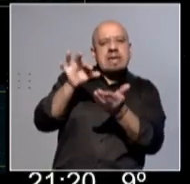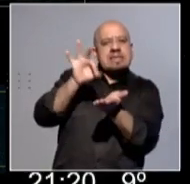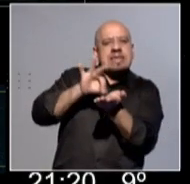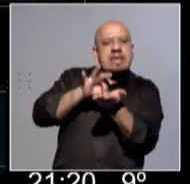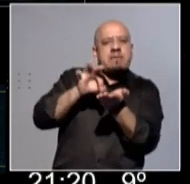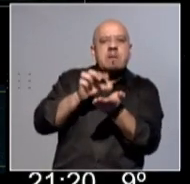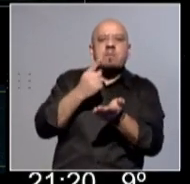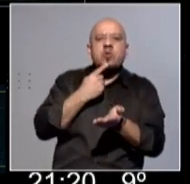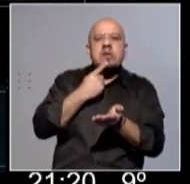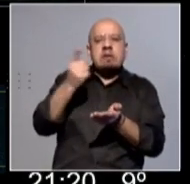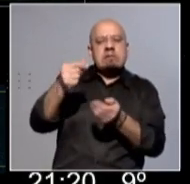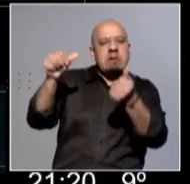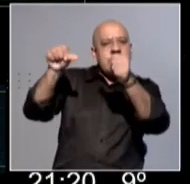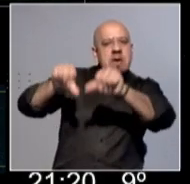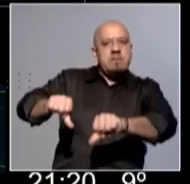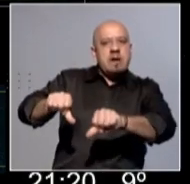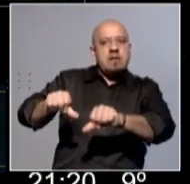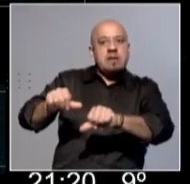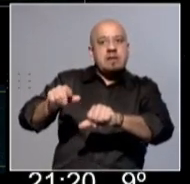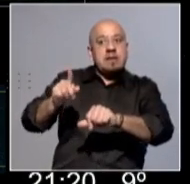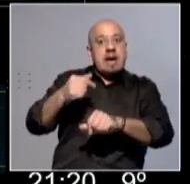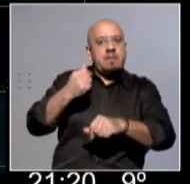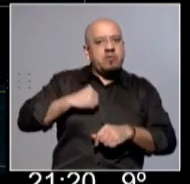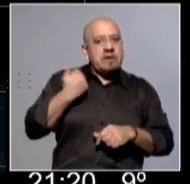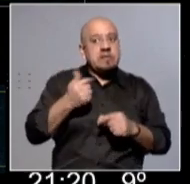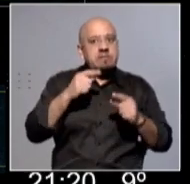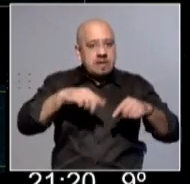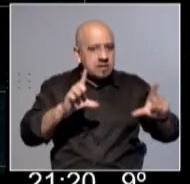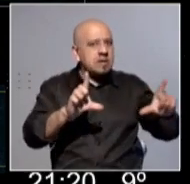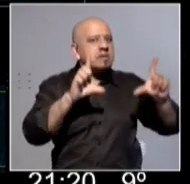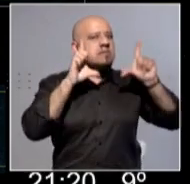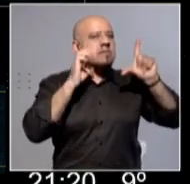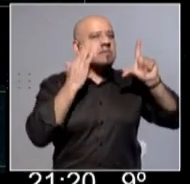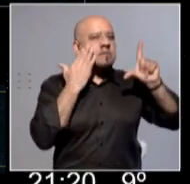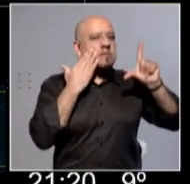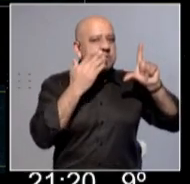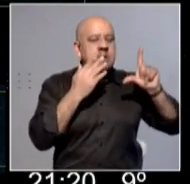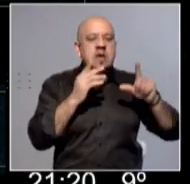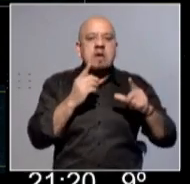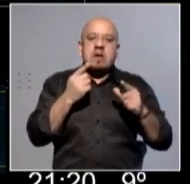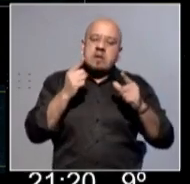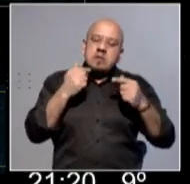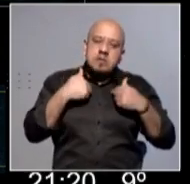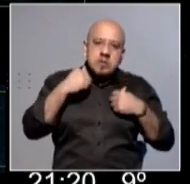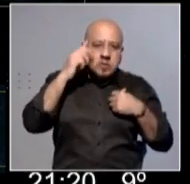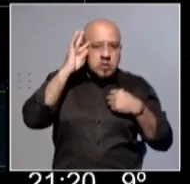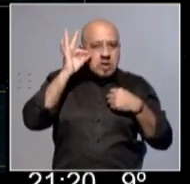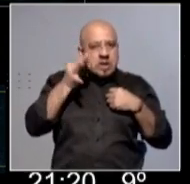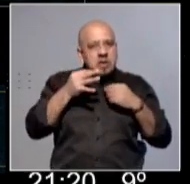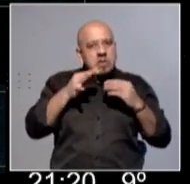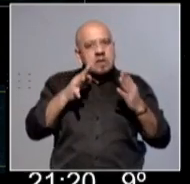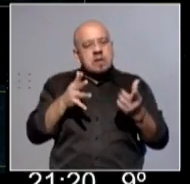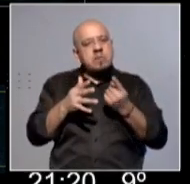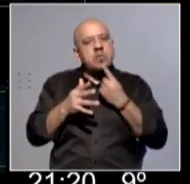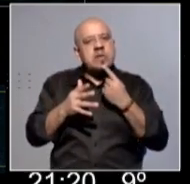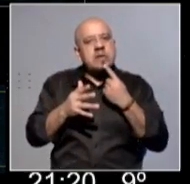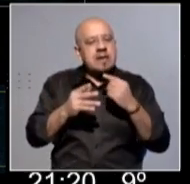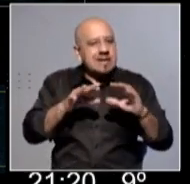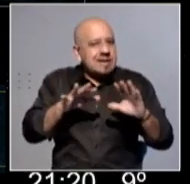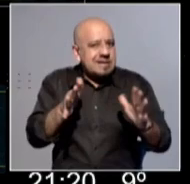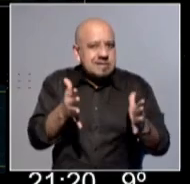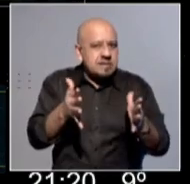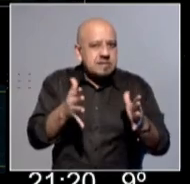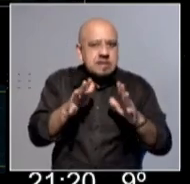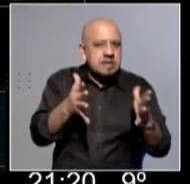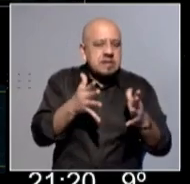como una excusa para tener espacio mediático. Yo creo que la política implica, además